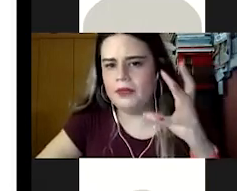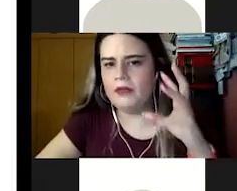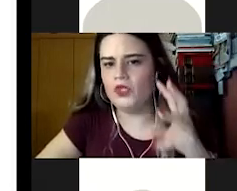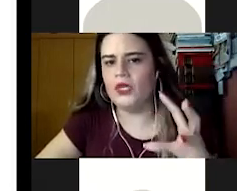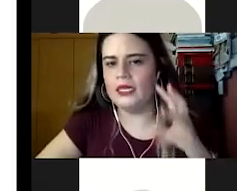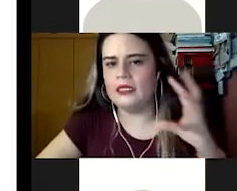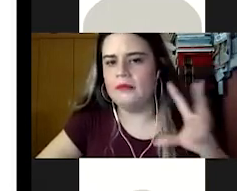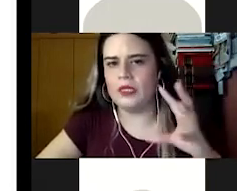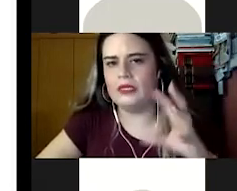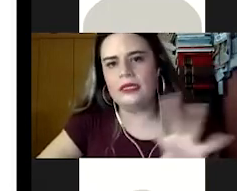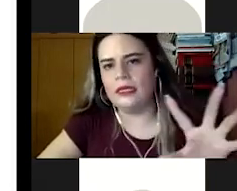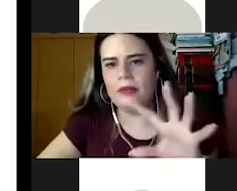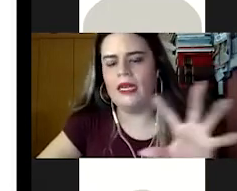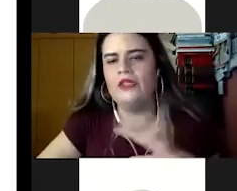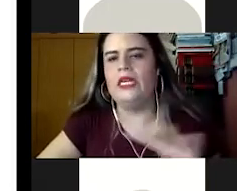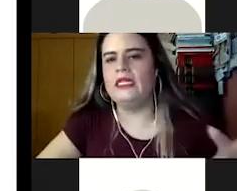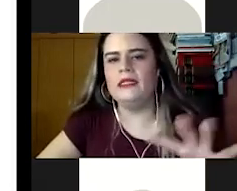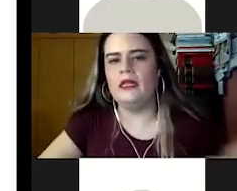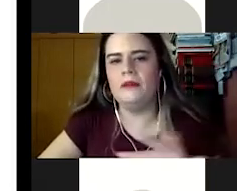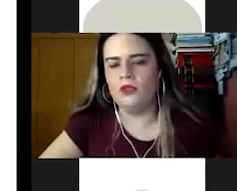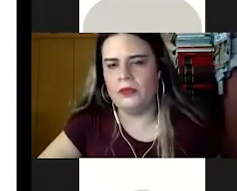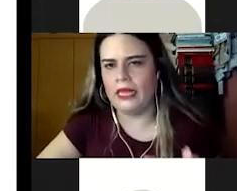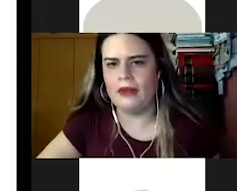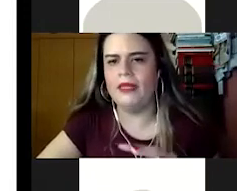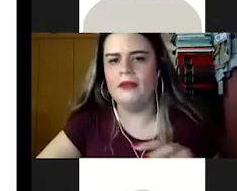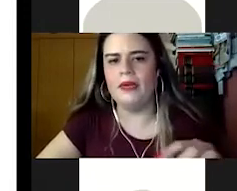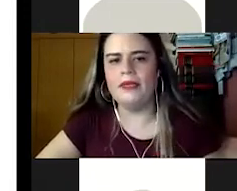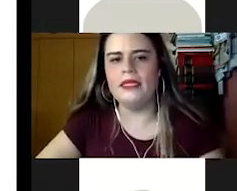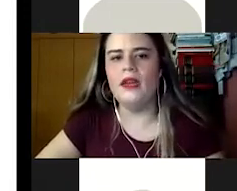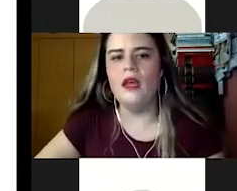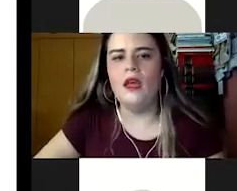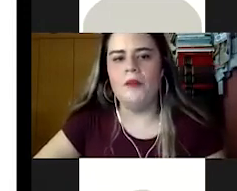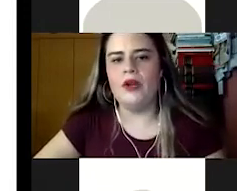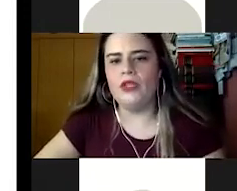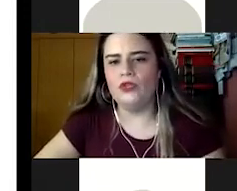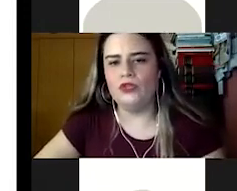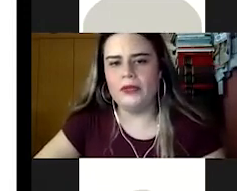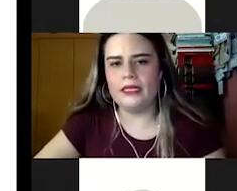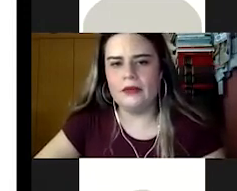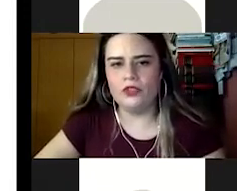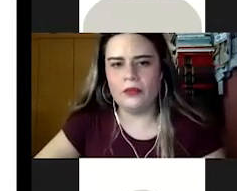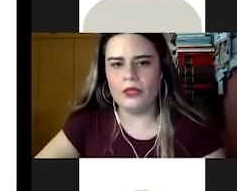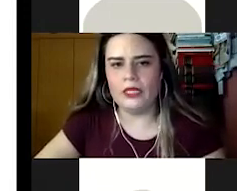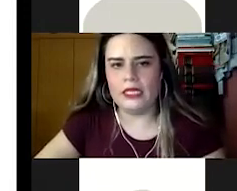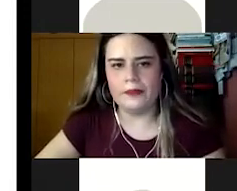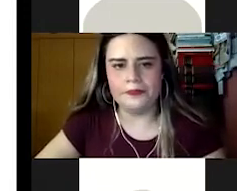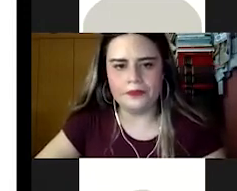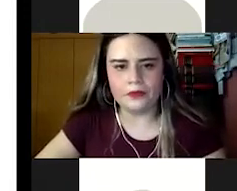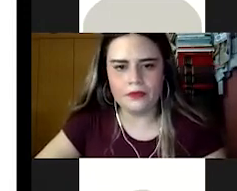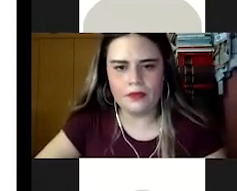sí dimensiona que es importante el tema de las alianzas, al menos medianamente, para avanzar, pero hay otros objetivos que pues